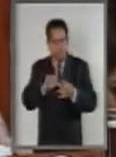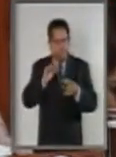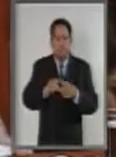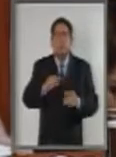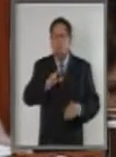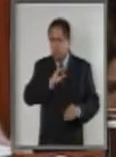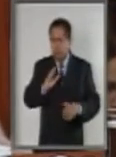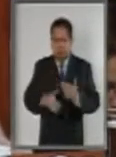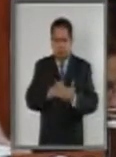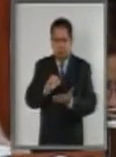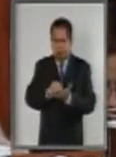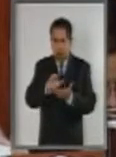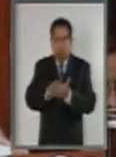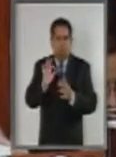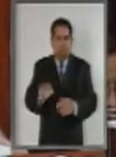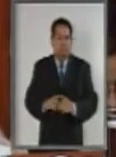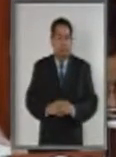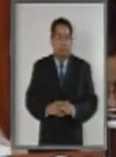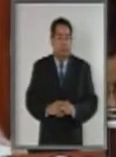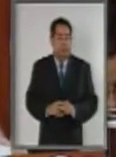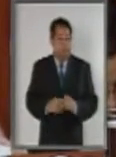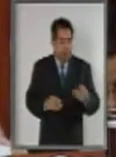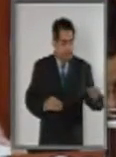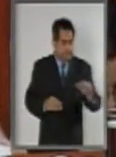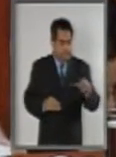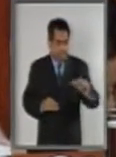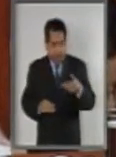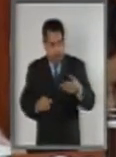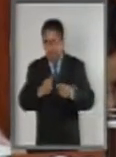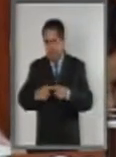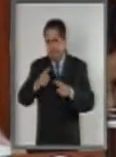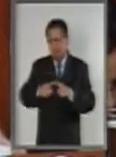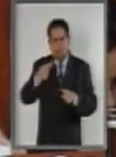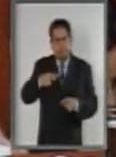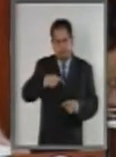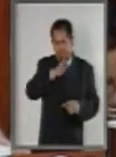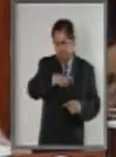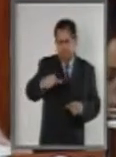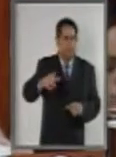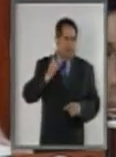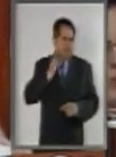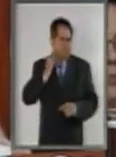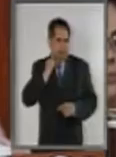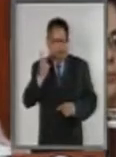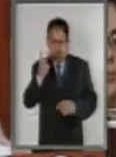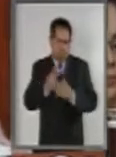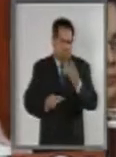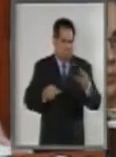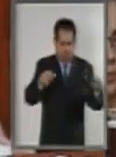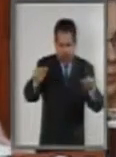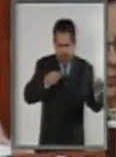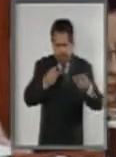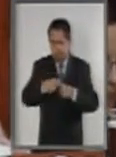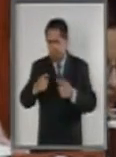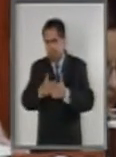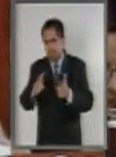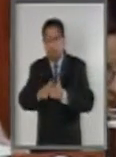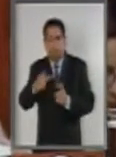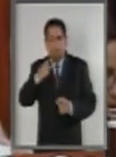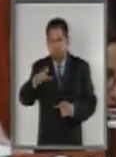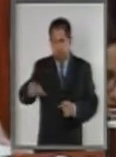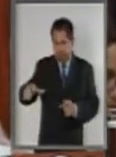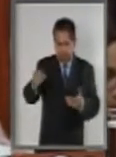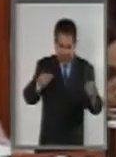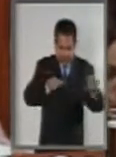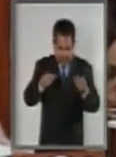los propósitos. Y a partir de iniciativa de diferentes legisladores en ambas cámaras y de todos los grupos parlamentarios,